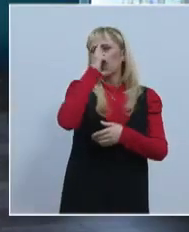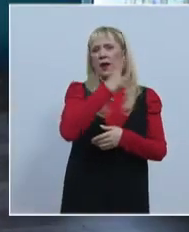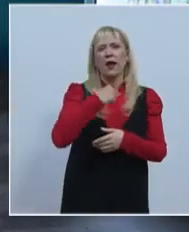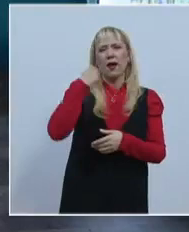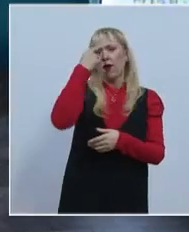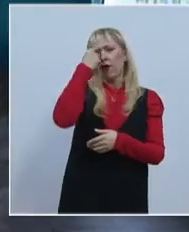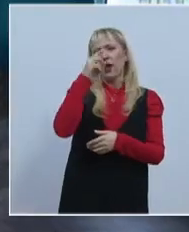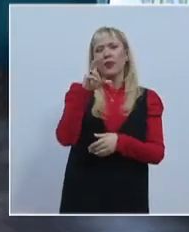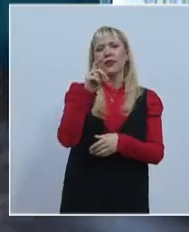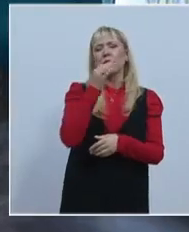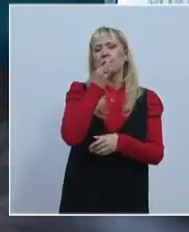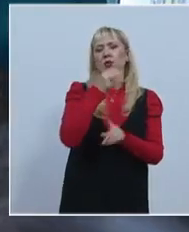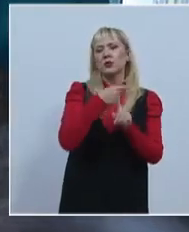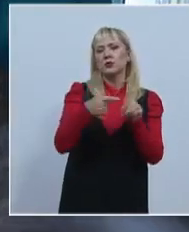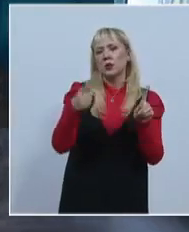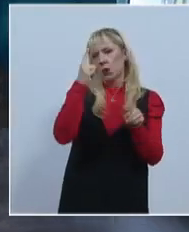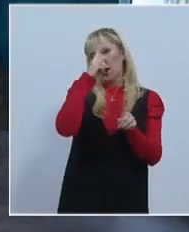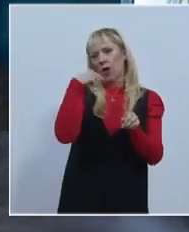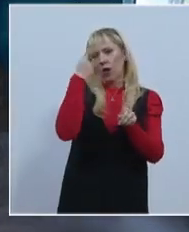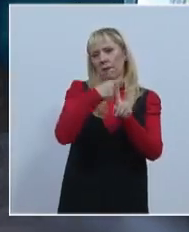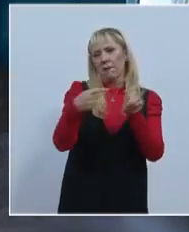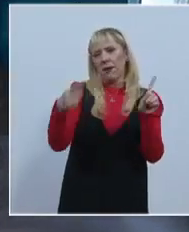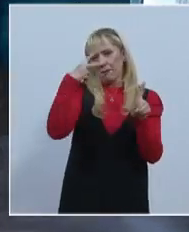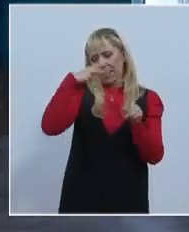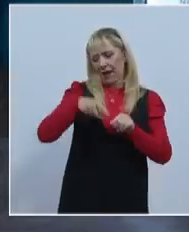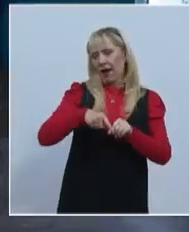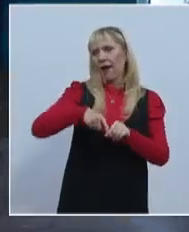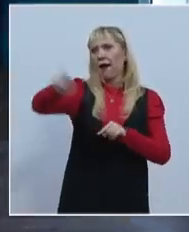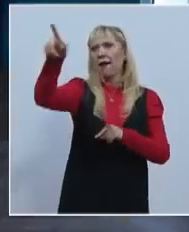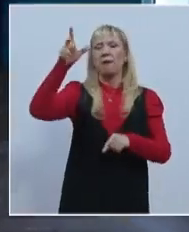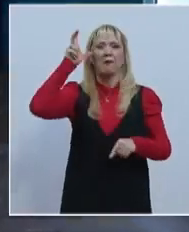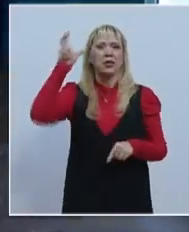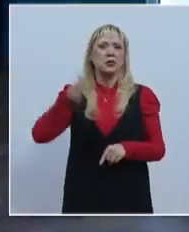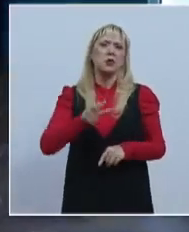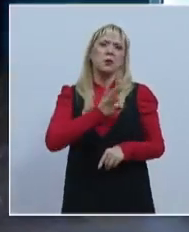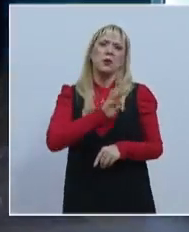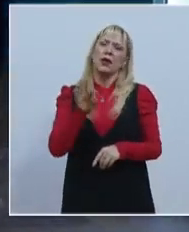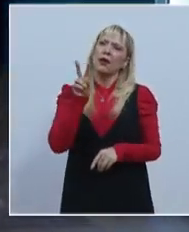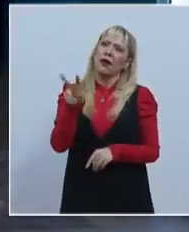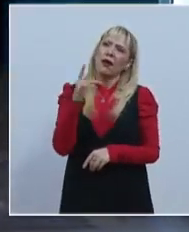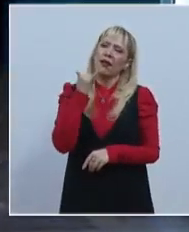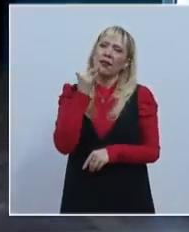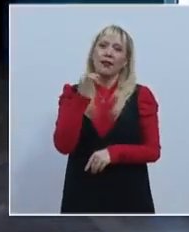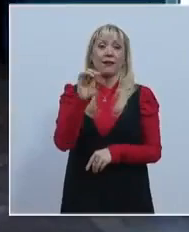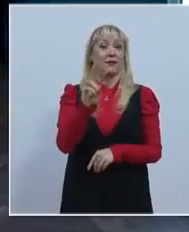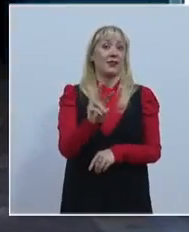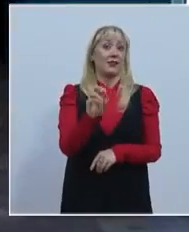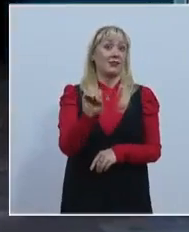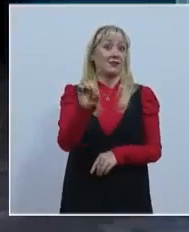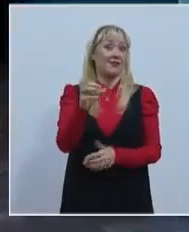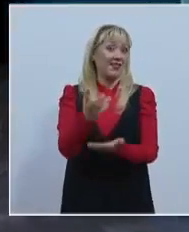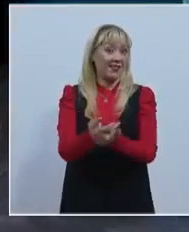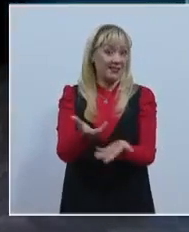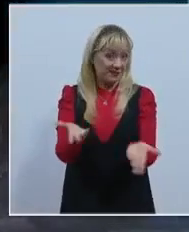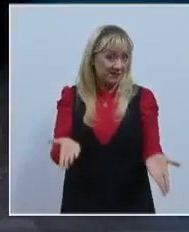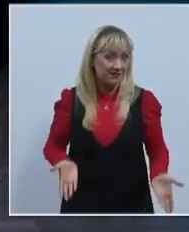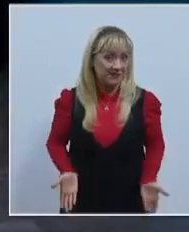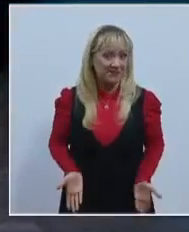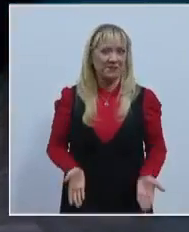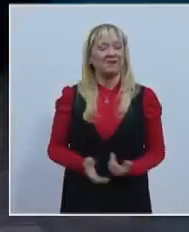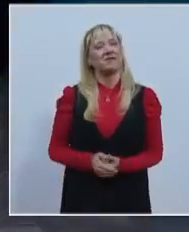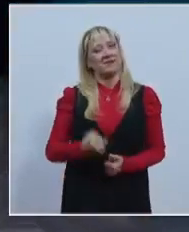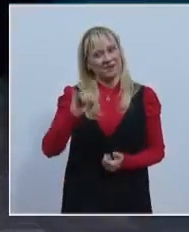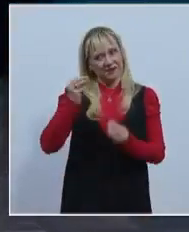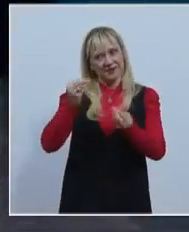1:30 de la Ciudad de México y puede resultar una muy buena actividad para este fin de semana. Es el reporte que tenemos. Sin duda que